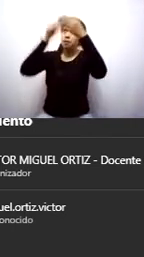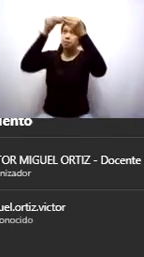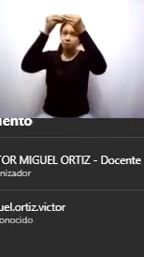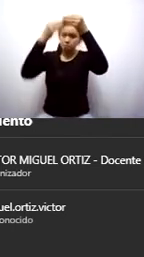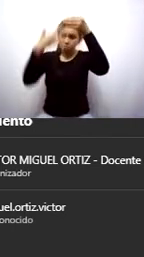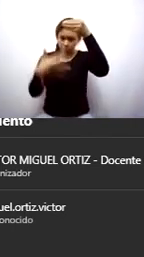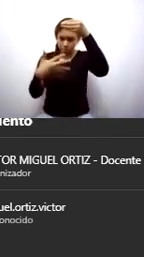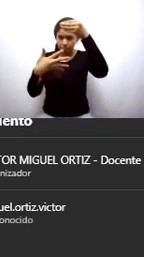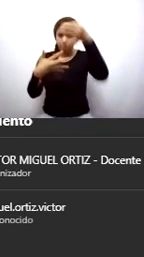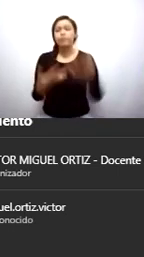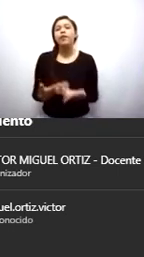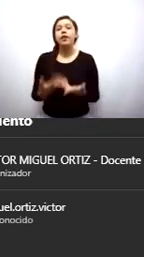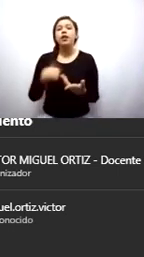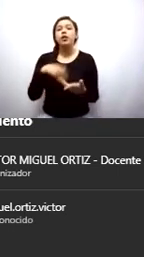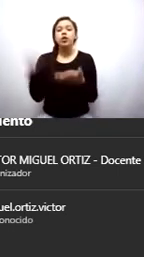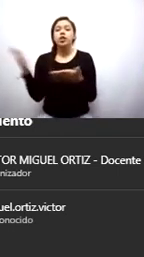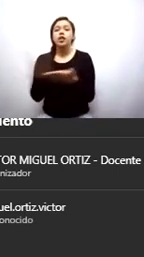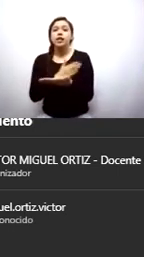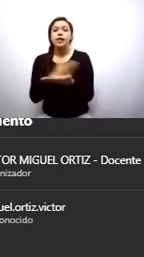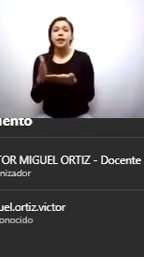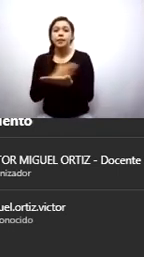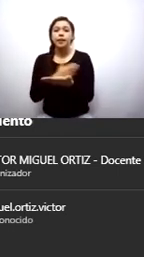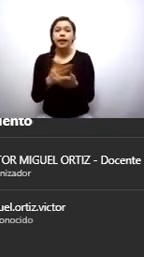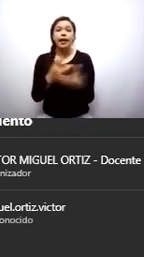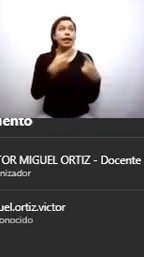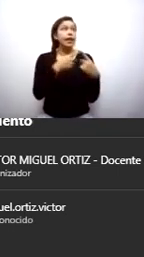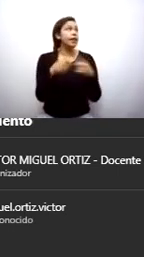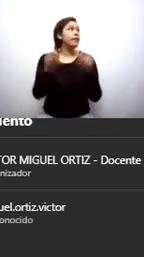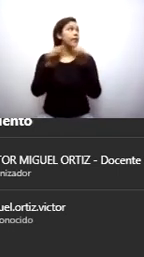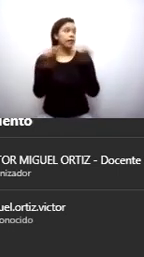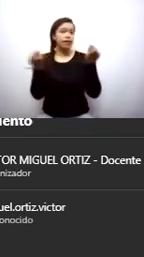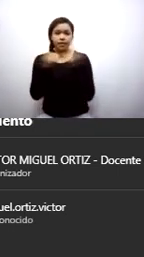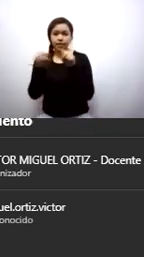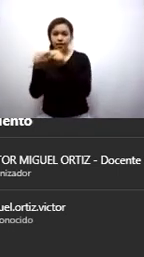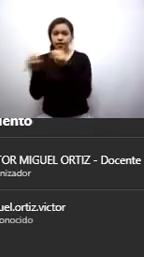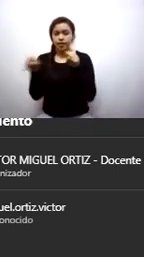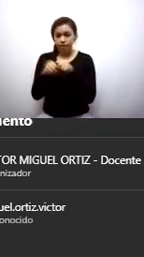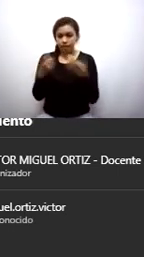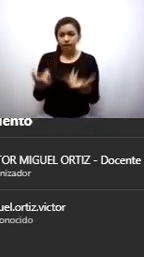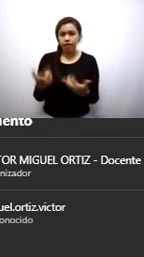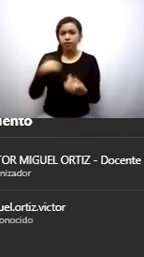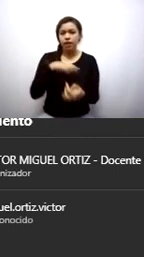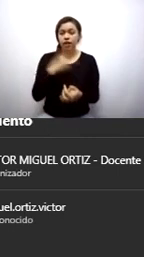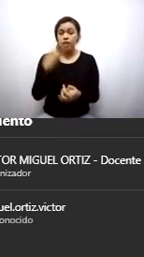y los vamos a separar en distintas salas. Vamos a crear en este sentido 2.